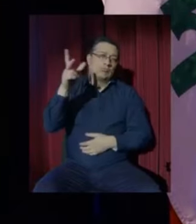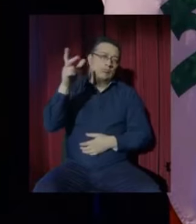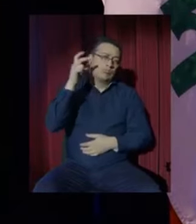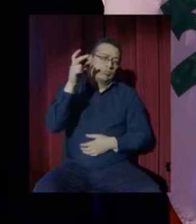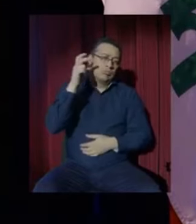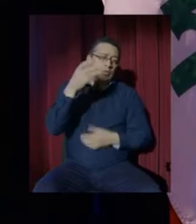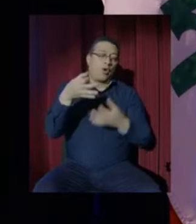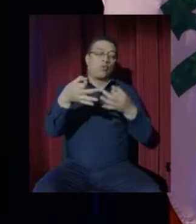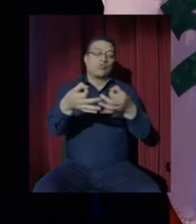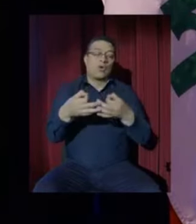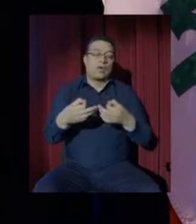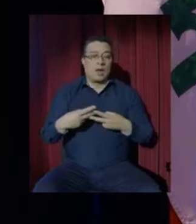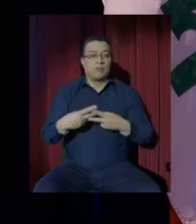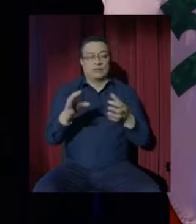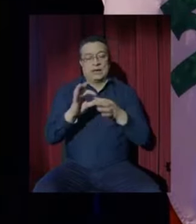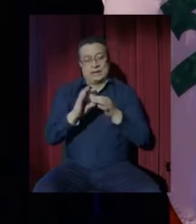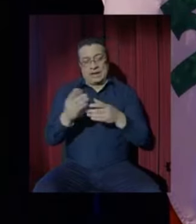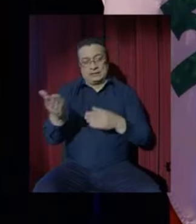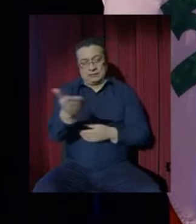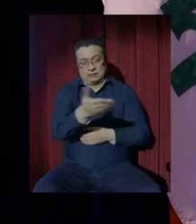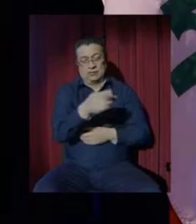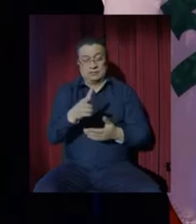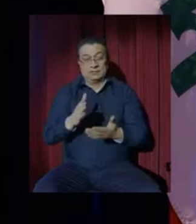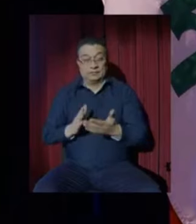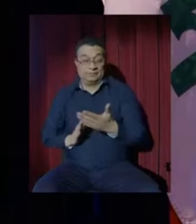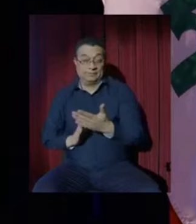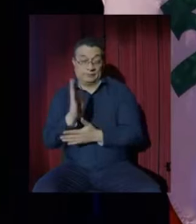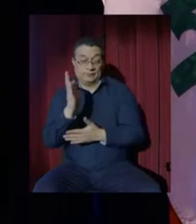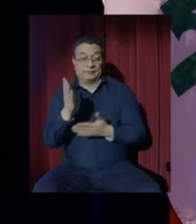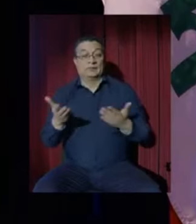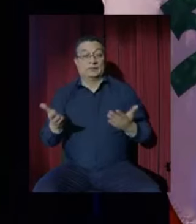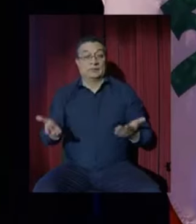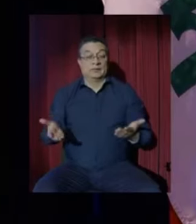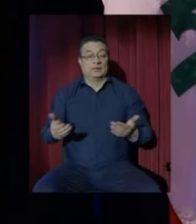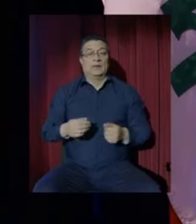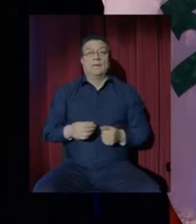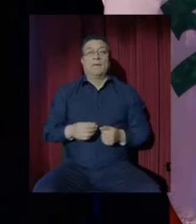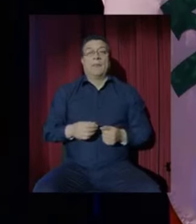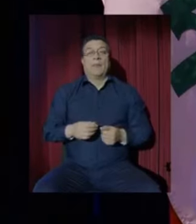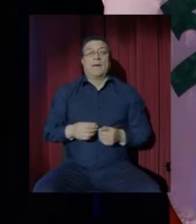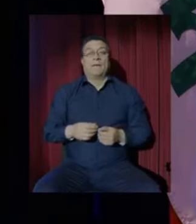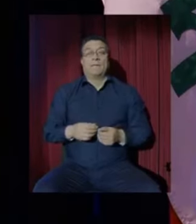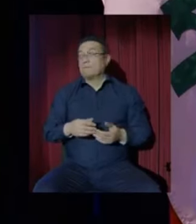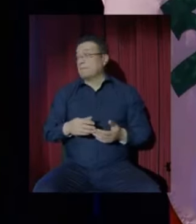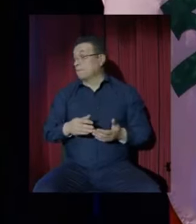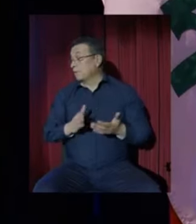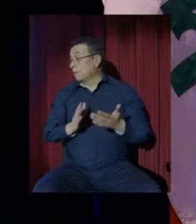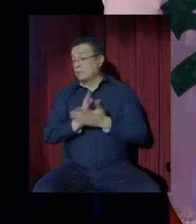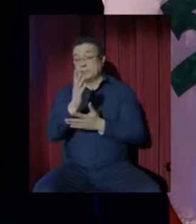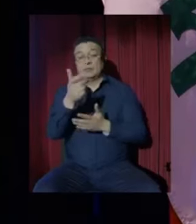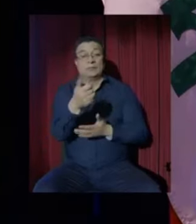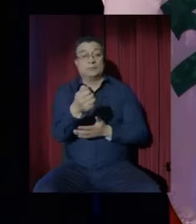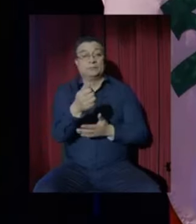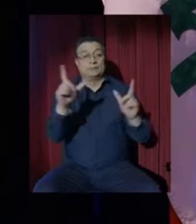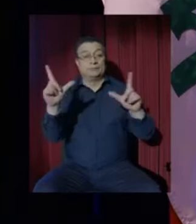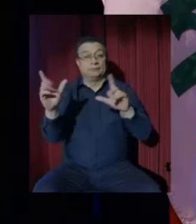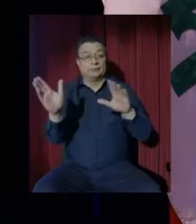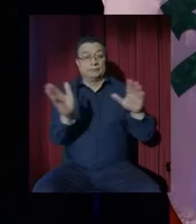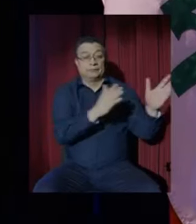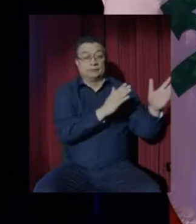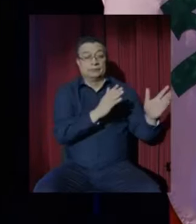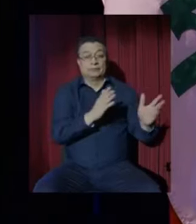Cuenta pública que parte no sé cómo se pasa esto